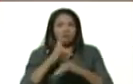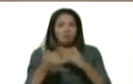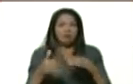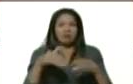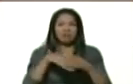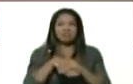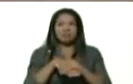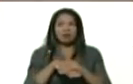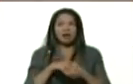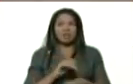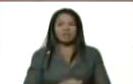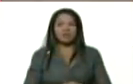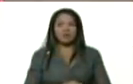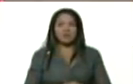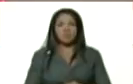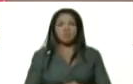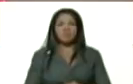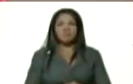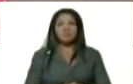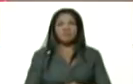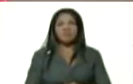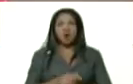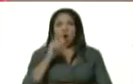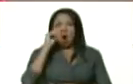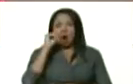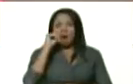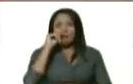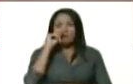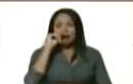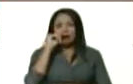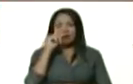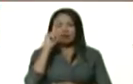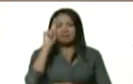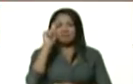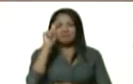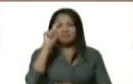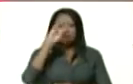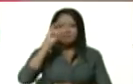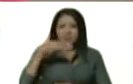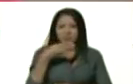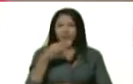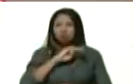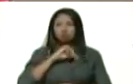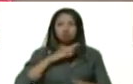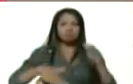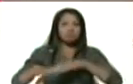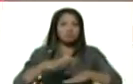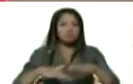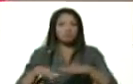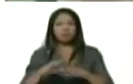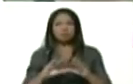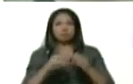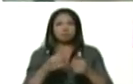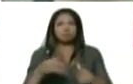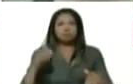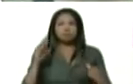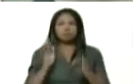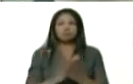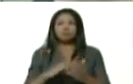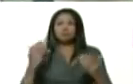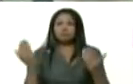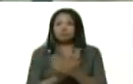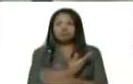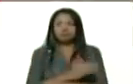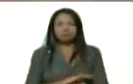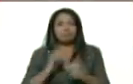Winston Vallenilla le metimos Zapato, ¿verdad, Silvia? A Winston y a Marlene, cada vez que jugamos dominó, Zapato, Zapato, Zapato,